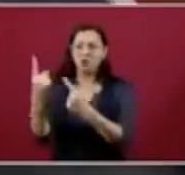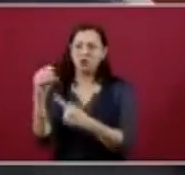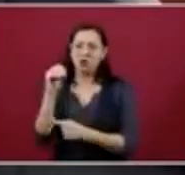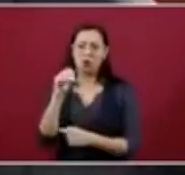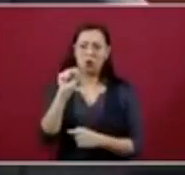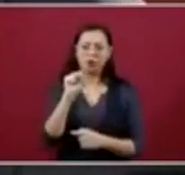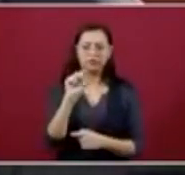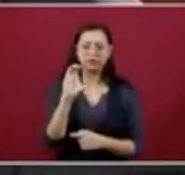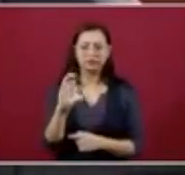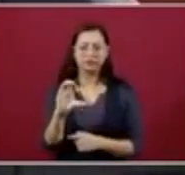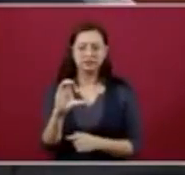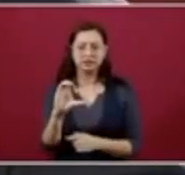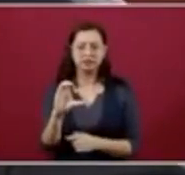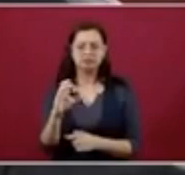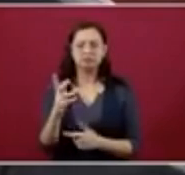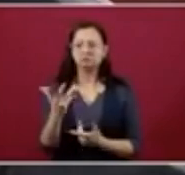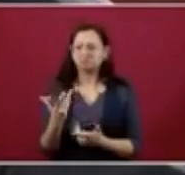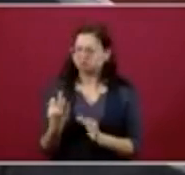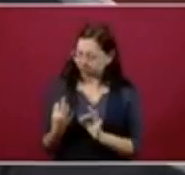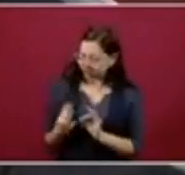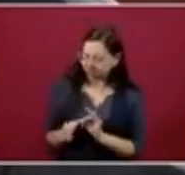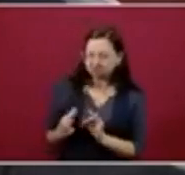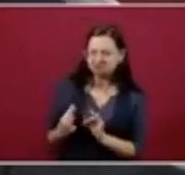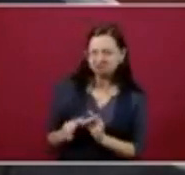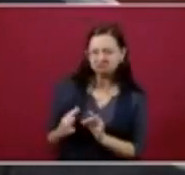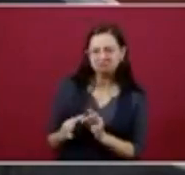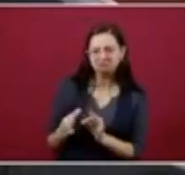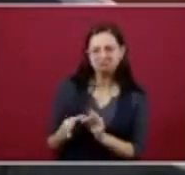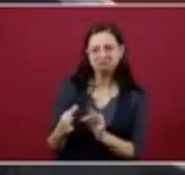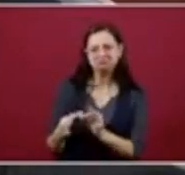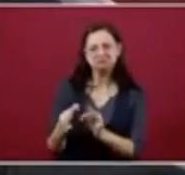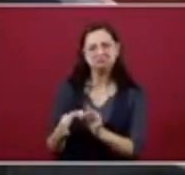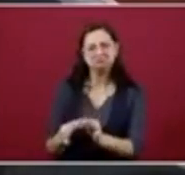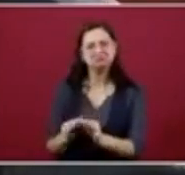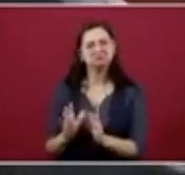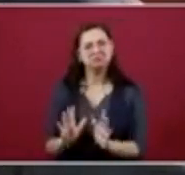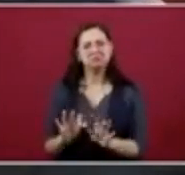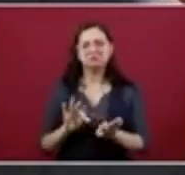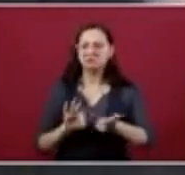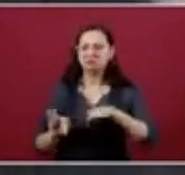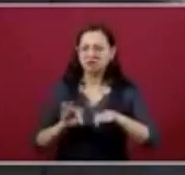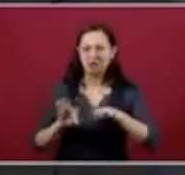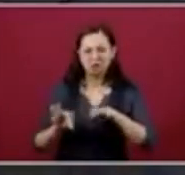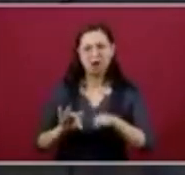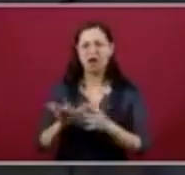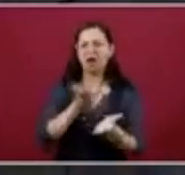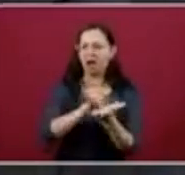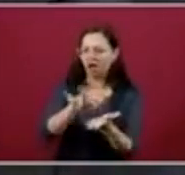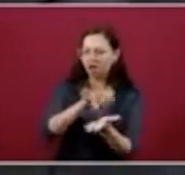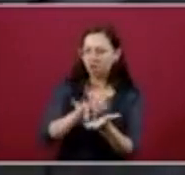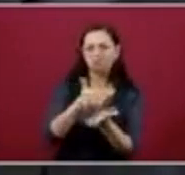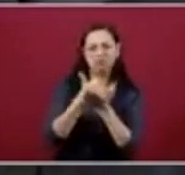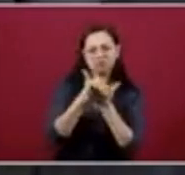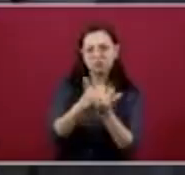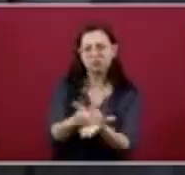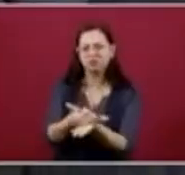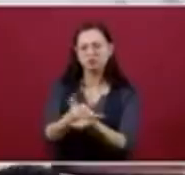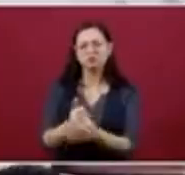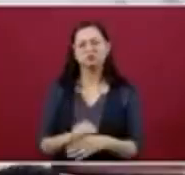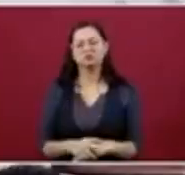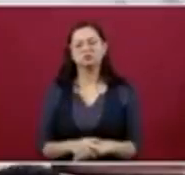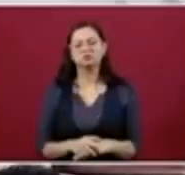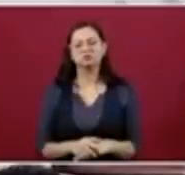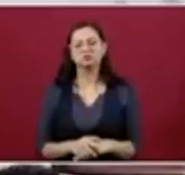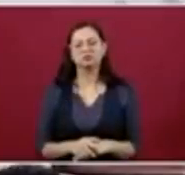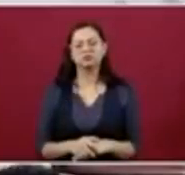sociales que cumplen una función de apoyo, de ayuda,